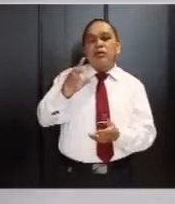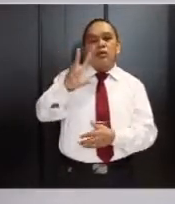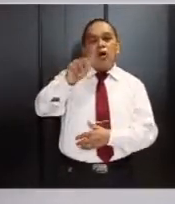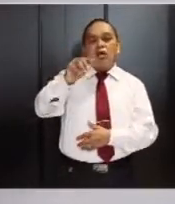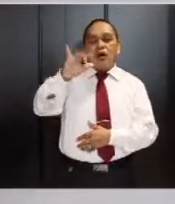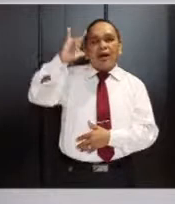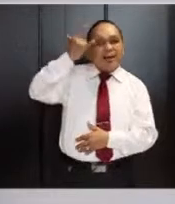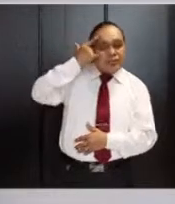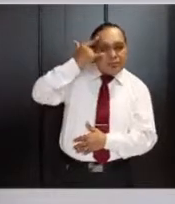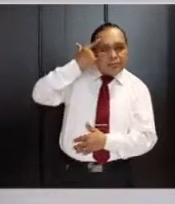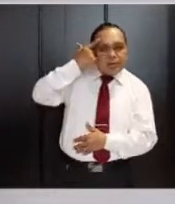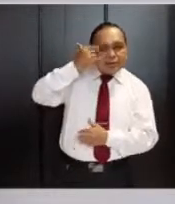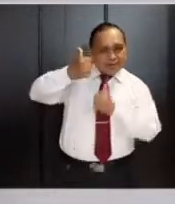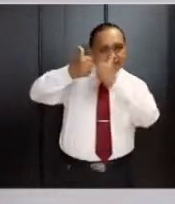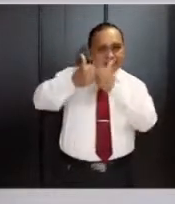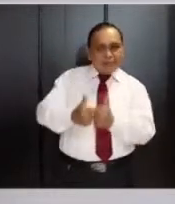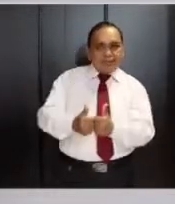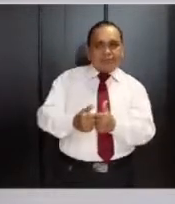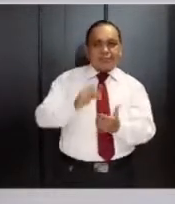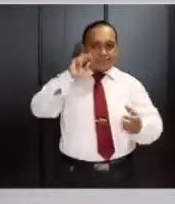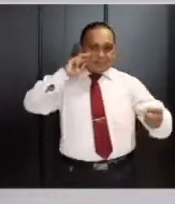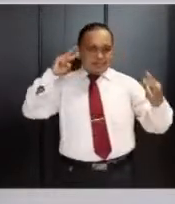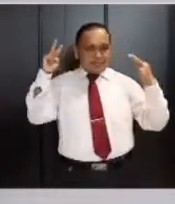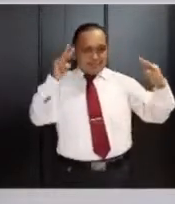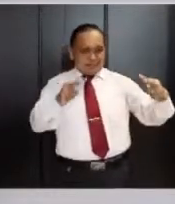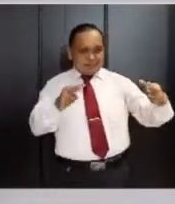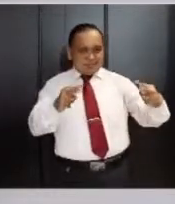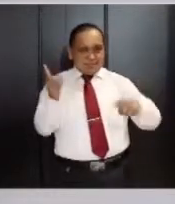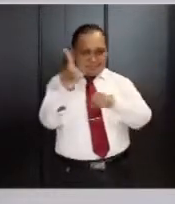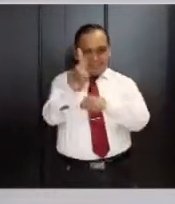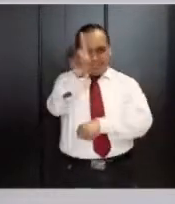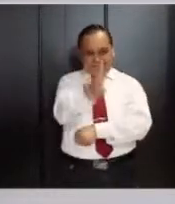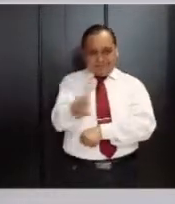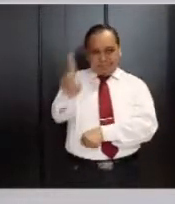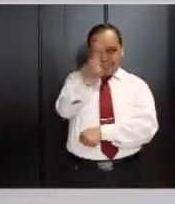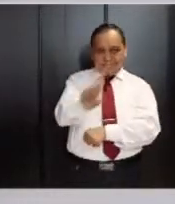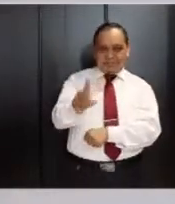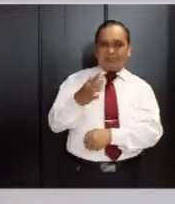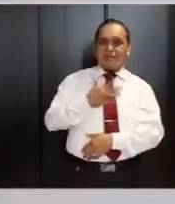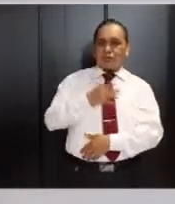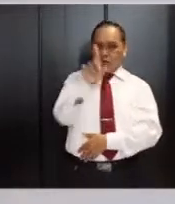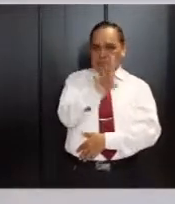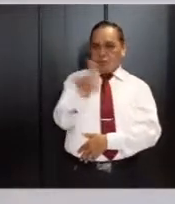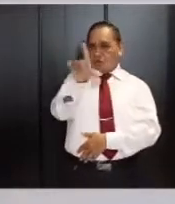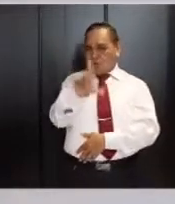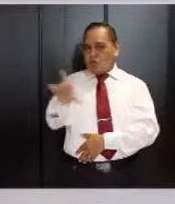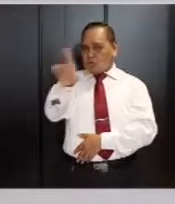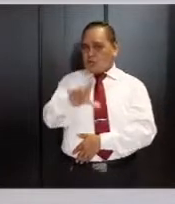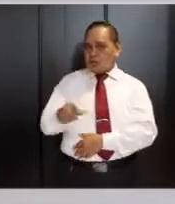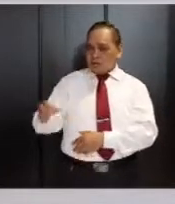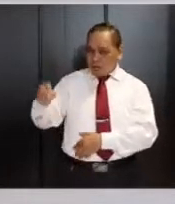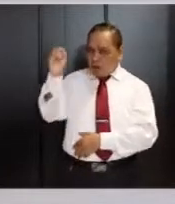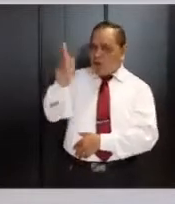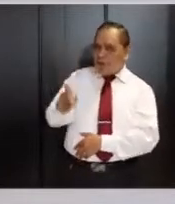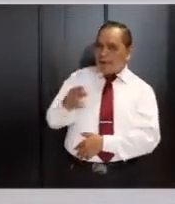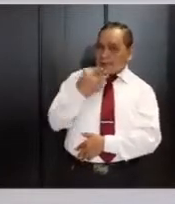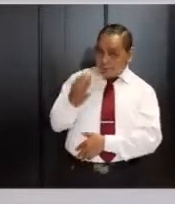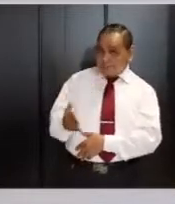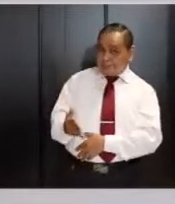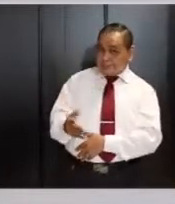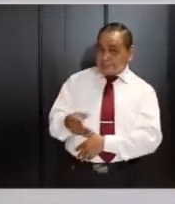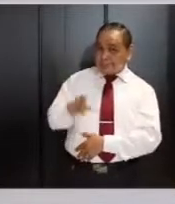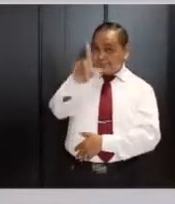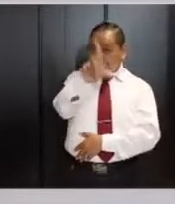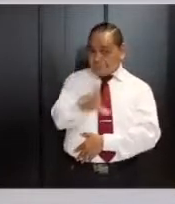Campeche, directamente a Campeche. Ok, bueno, pues yo te veo el domingo, yo voy a estar domingo y lunes, ¿ok? Ok,